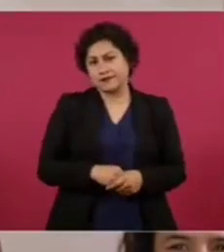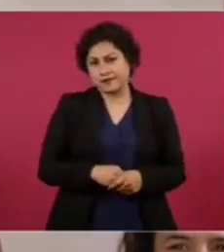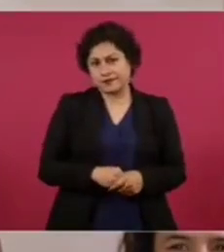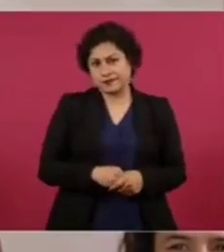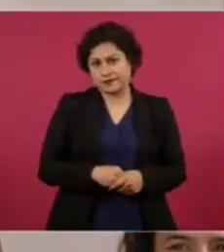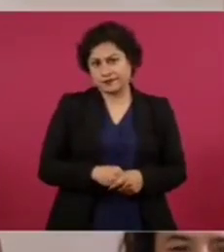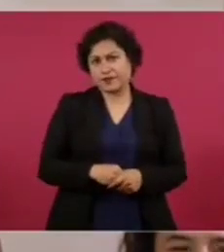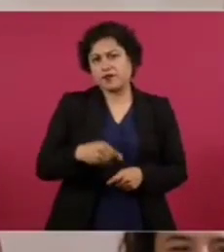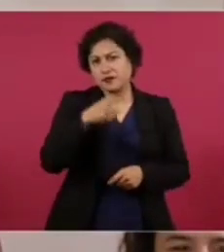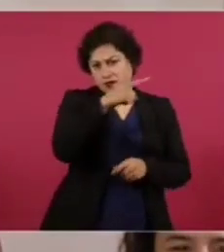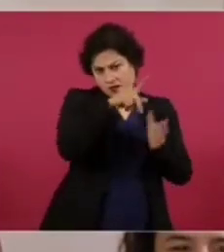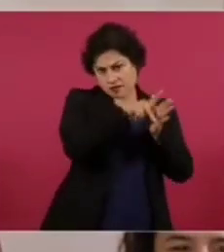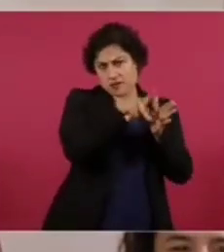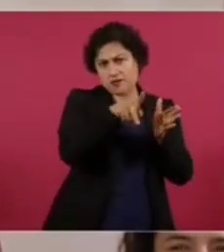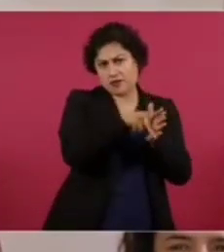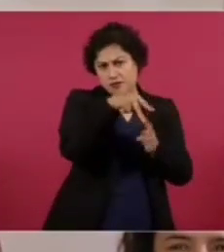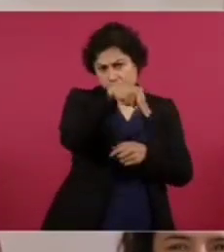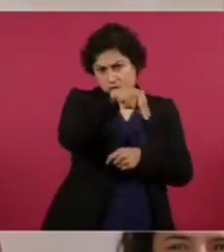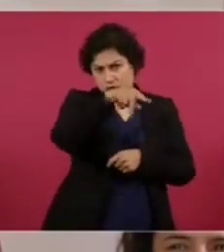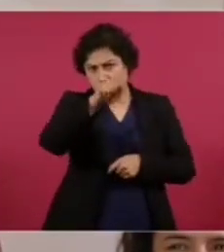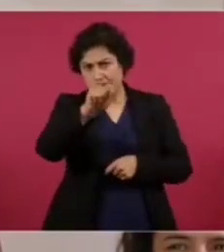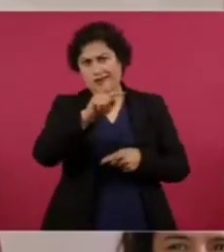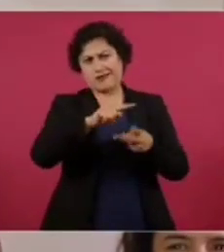del New York Times y de todos los medios,